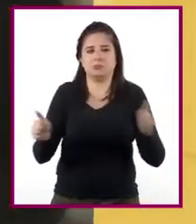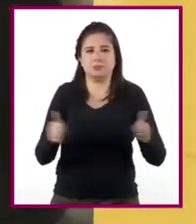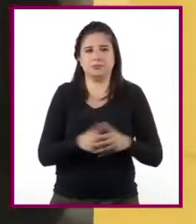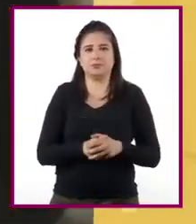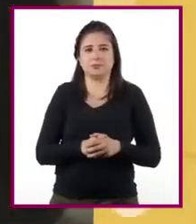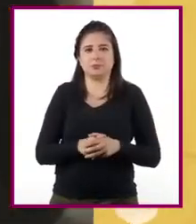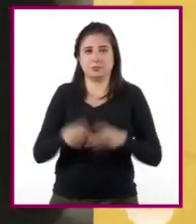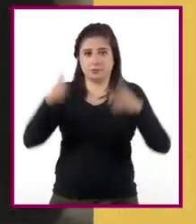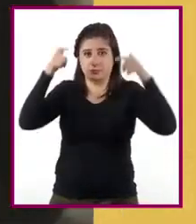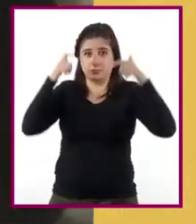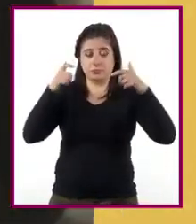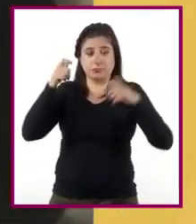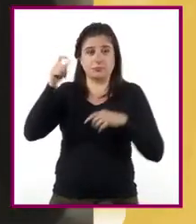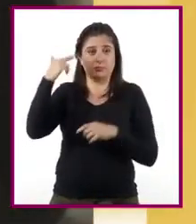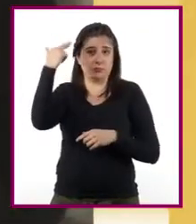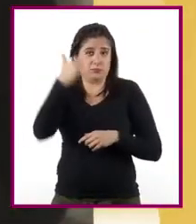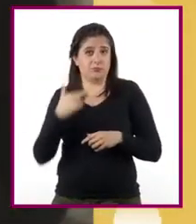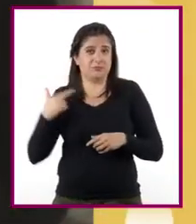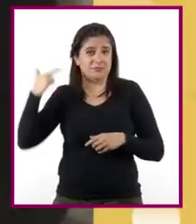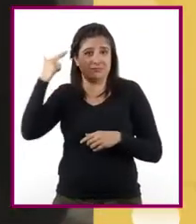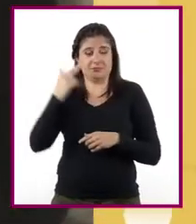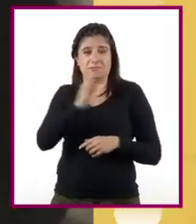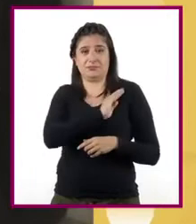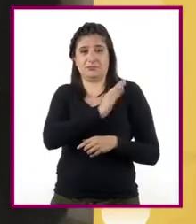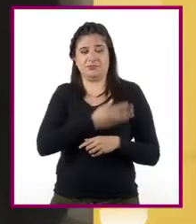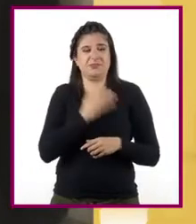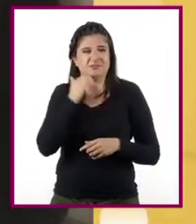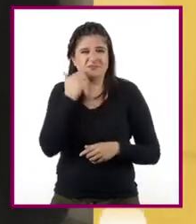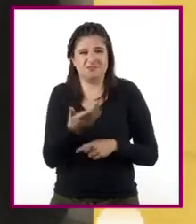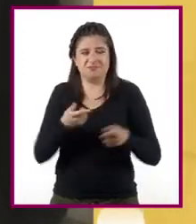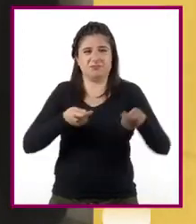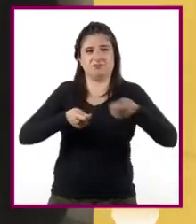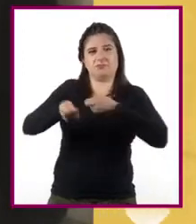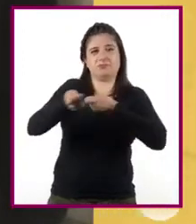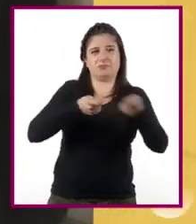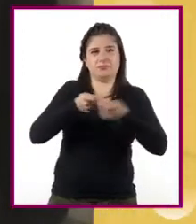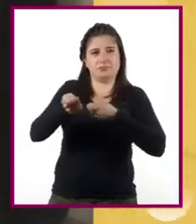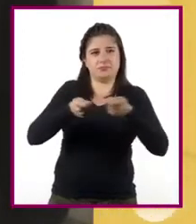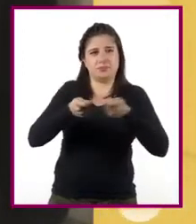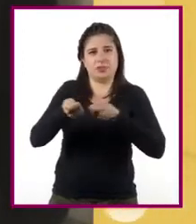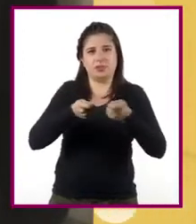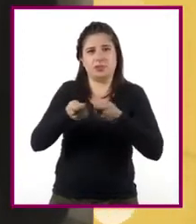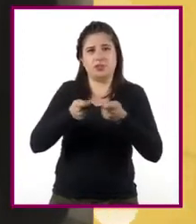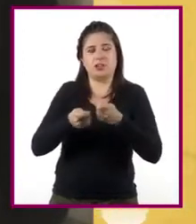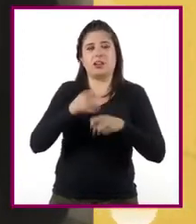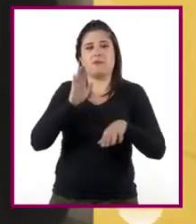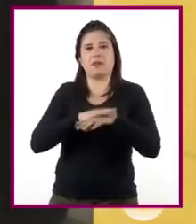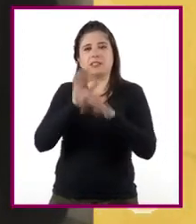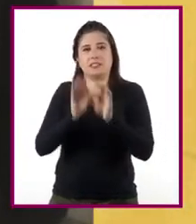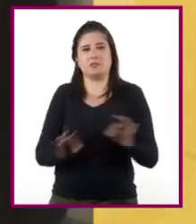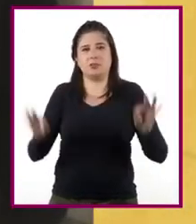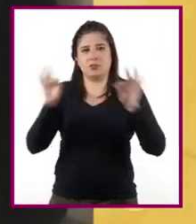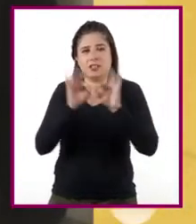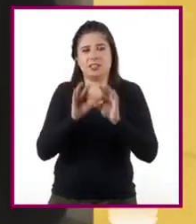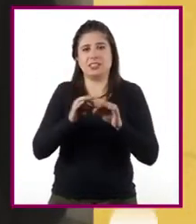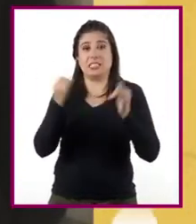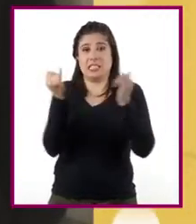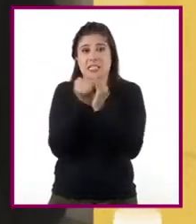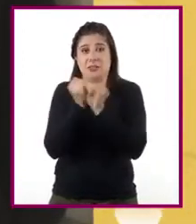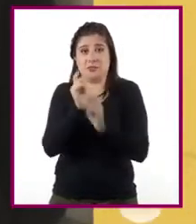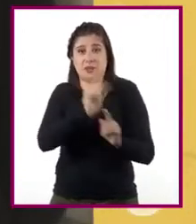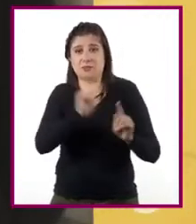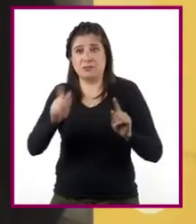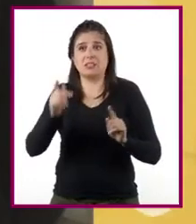La corona española, al igual que quiso controlar a los funcionarios más importantes, de la igual manera